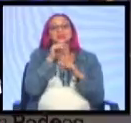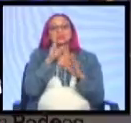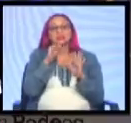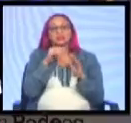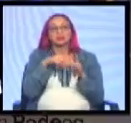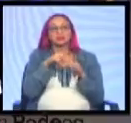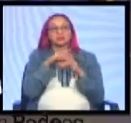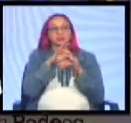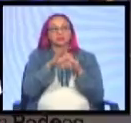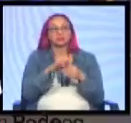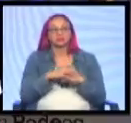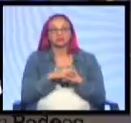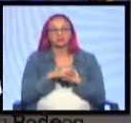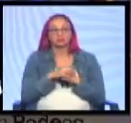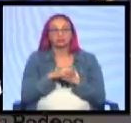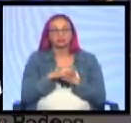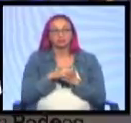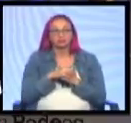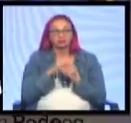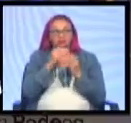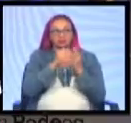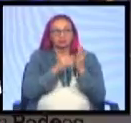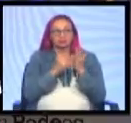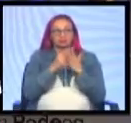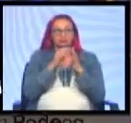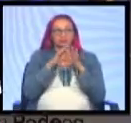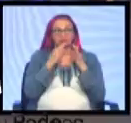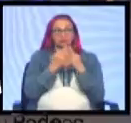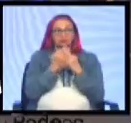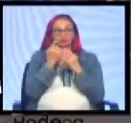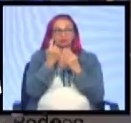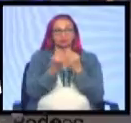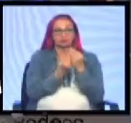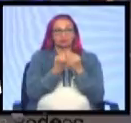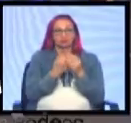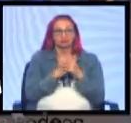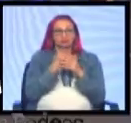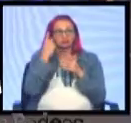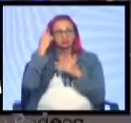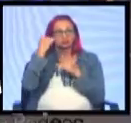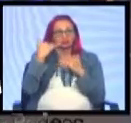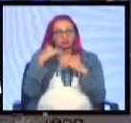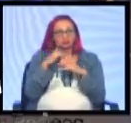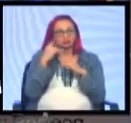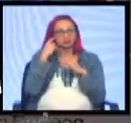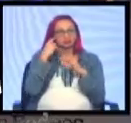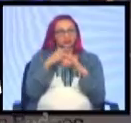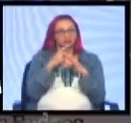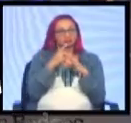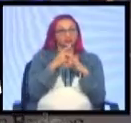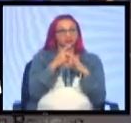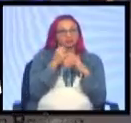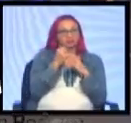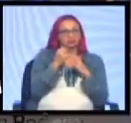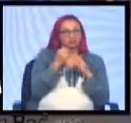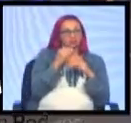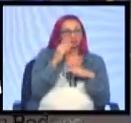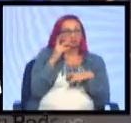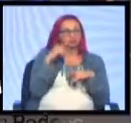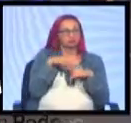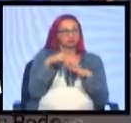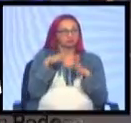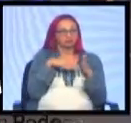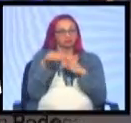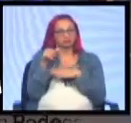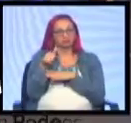hay trabajo, dice, ¿la Junta va a mantener a las familias también? Dice, ah, claro, dice, porque ellas se ganan un sueldo alto, dice, no les importa